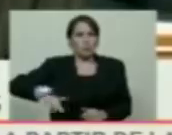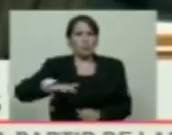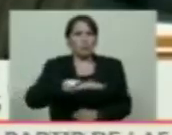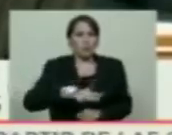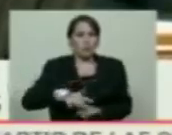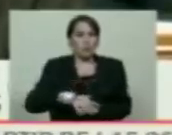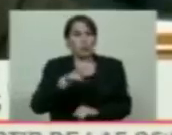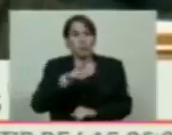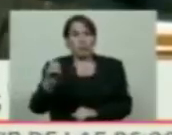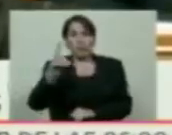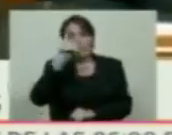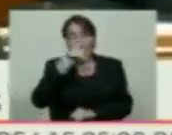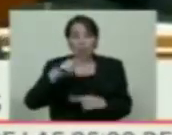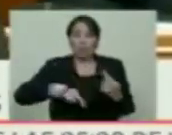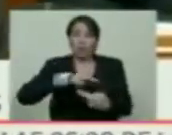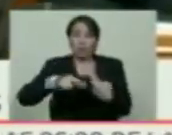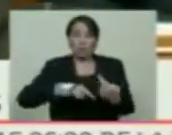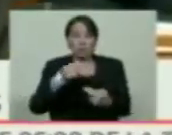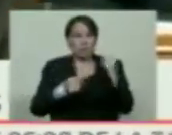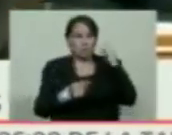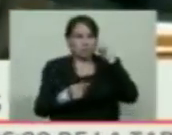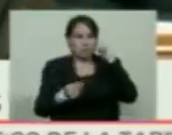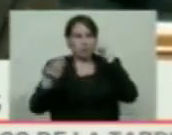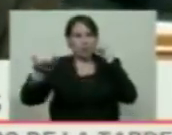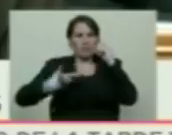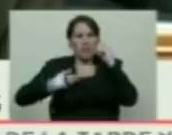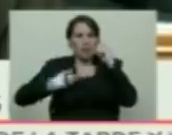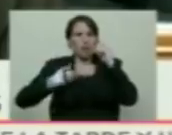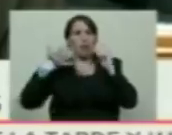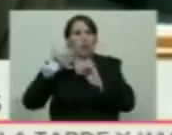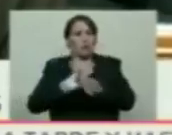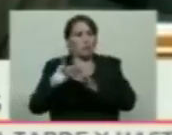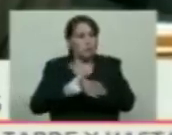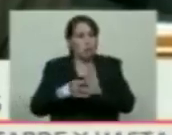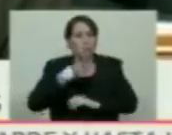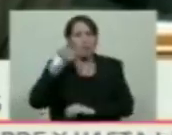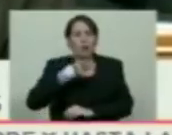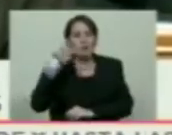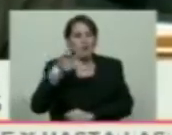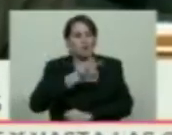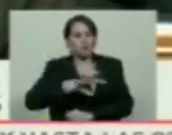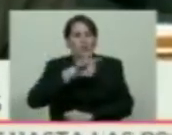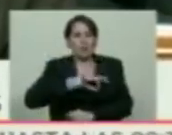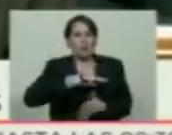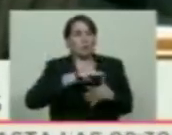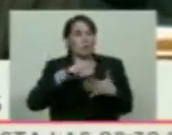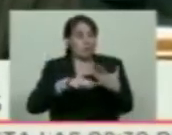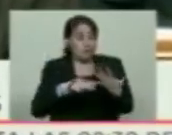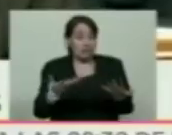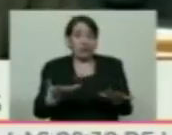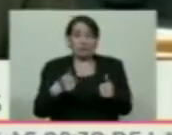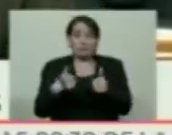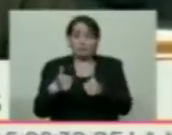Los 20 años de revolución nos han brindado condiciones políticas, sociales y materiales para el salto cualitativo de la próxima